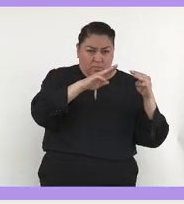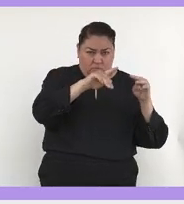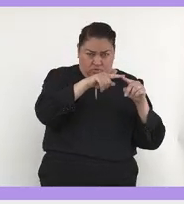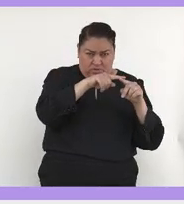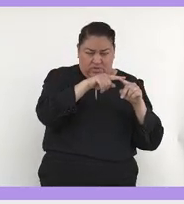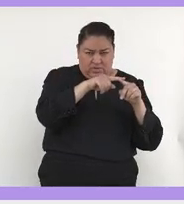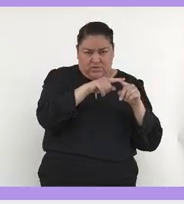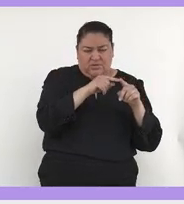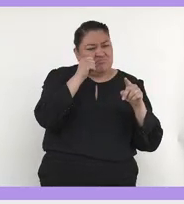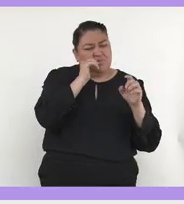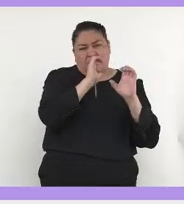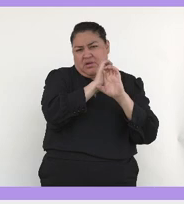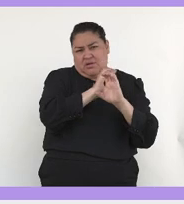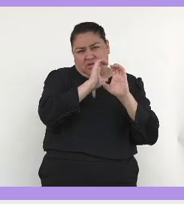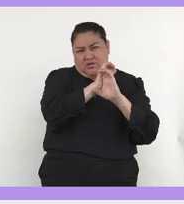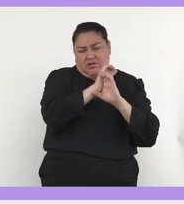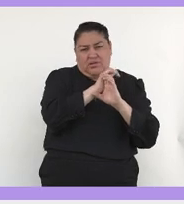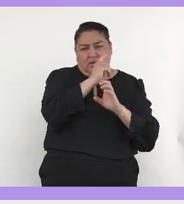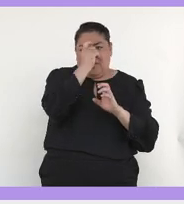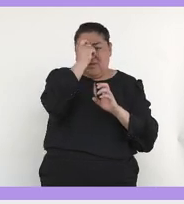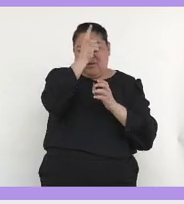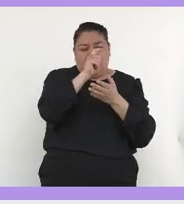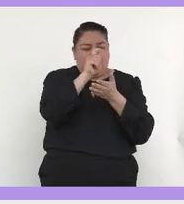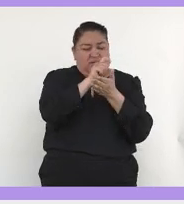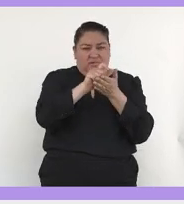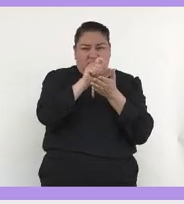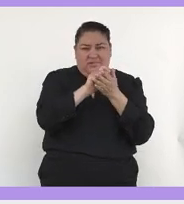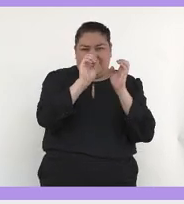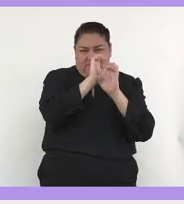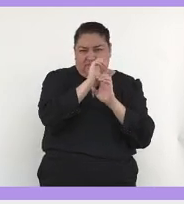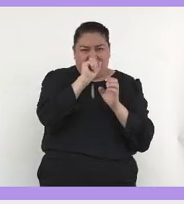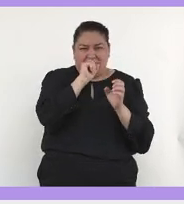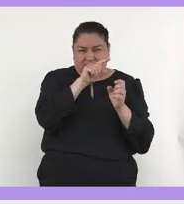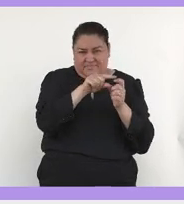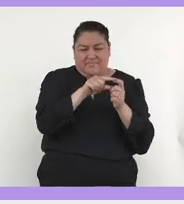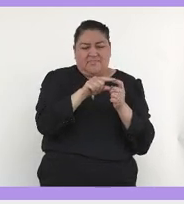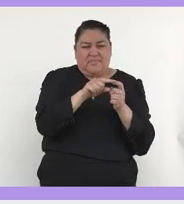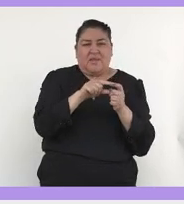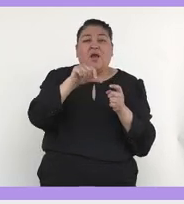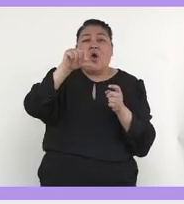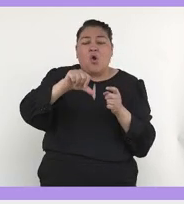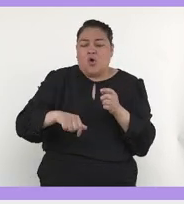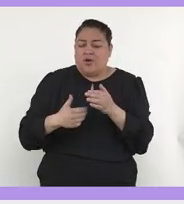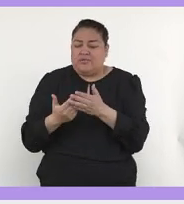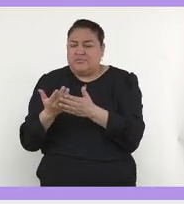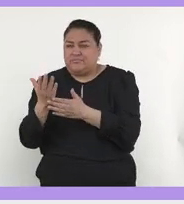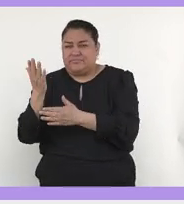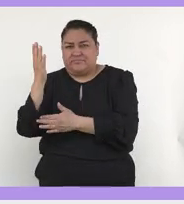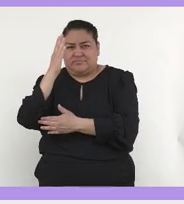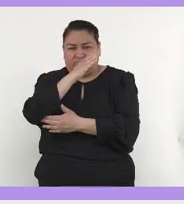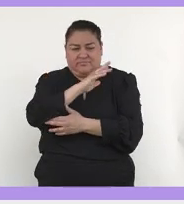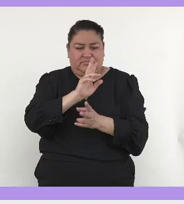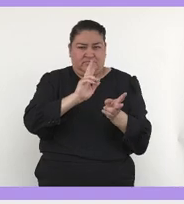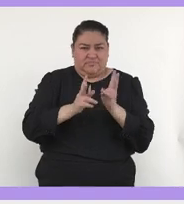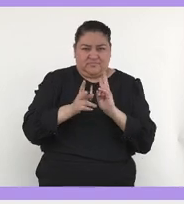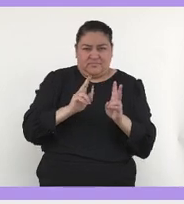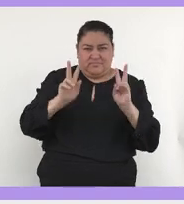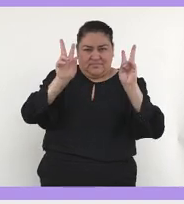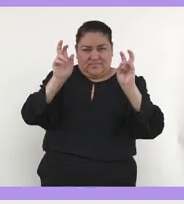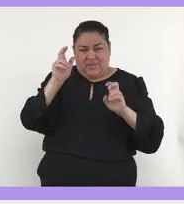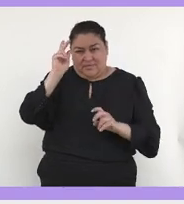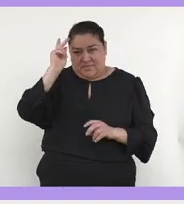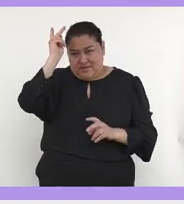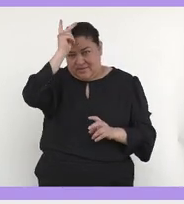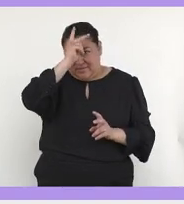como cantante como compositora a lo largo de este día hemos estado platicando por ejemplo es de la psicología